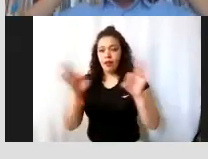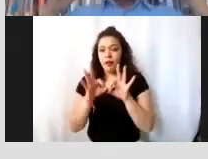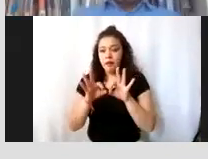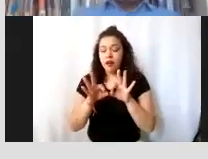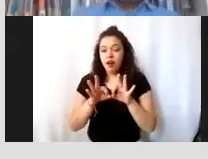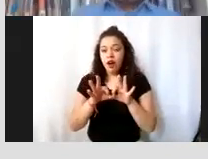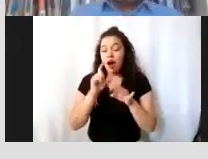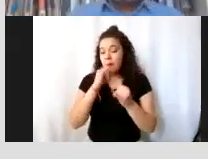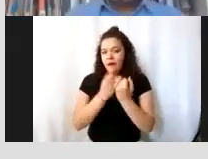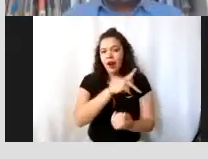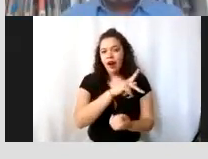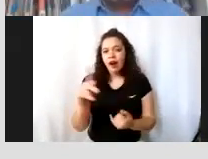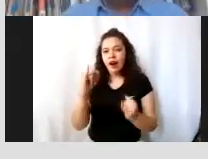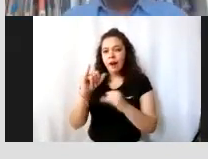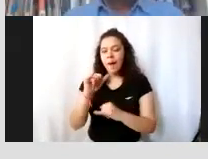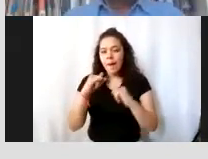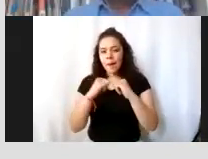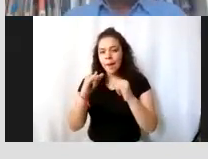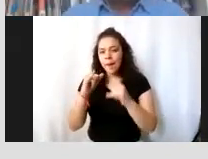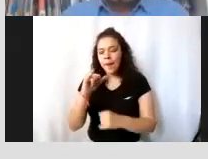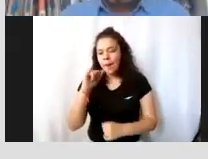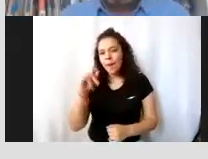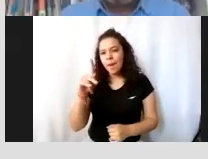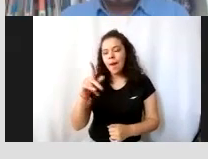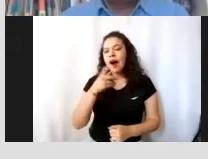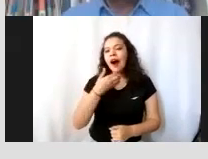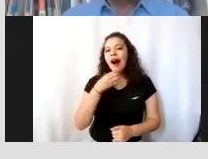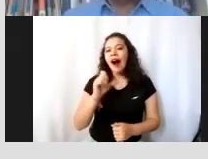demás IAPs. ¿Lo quieres comentar, por favor, Nitzela? Hola, buenas tardes.